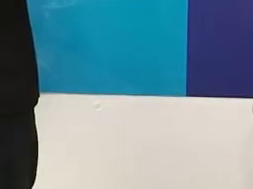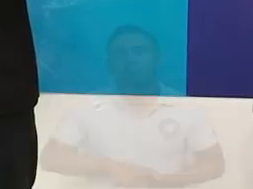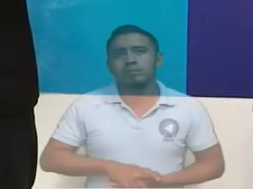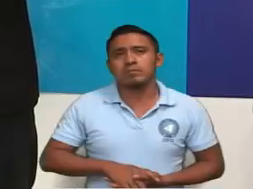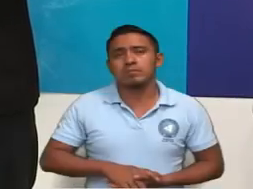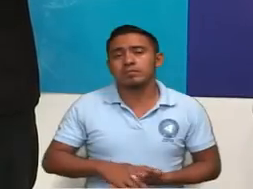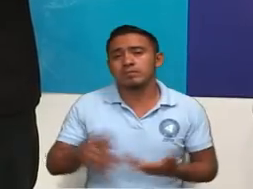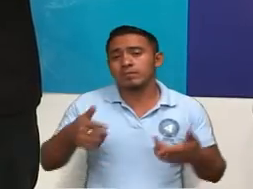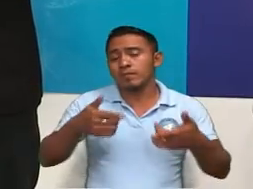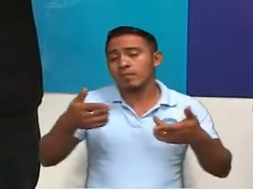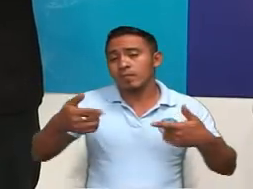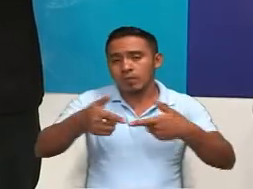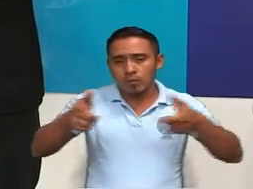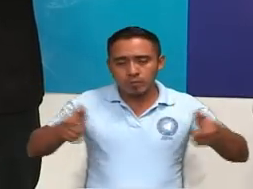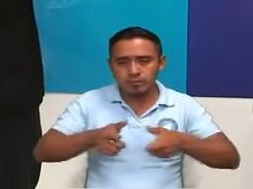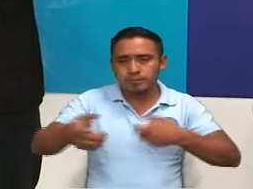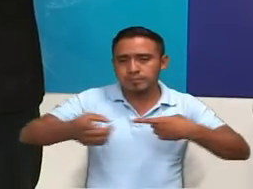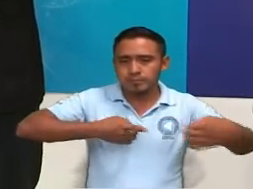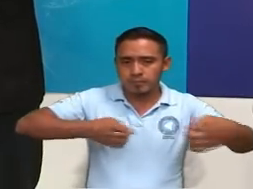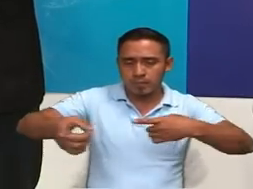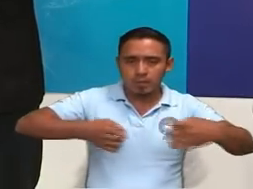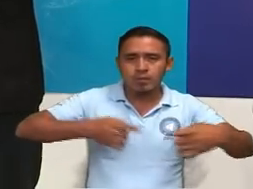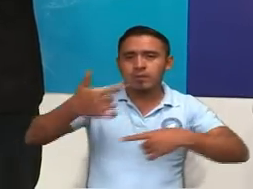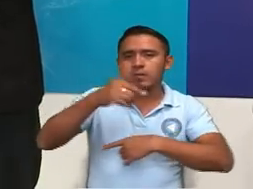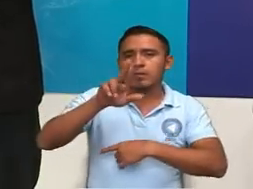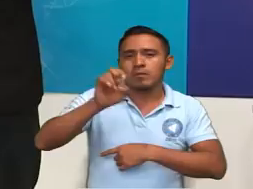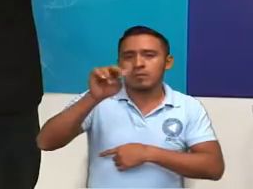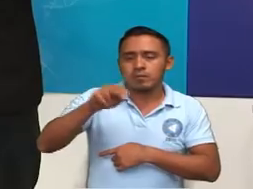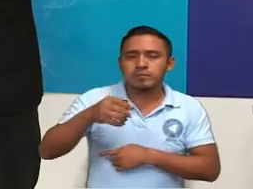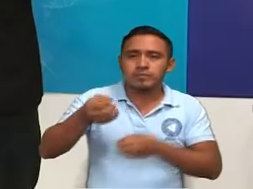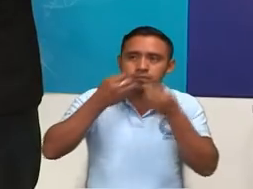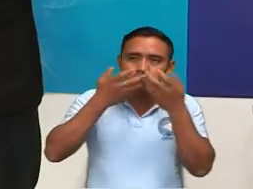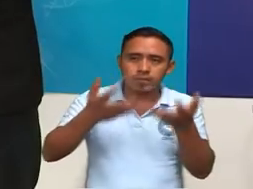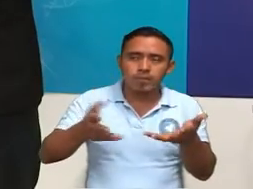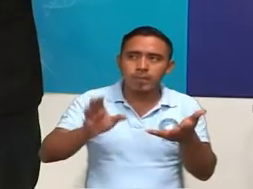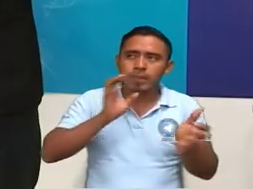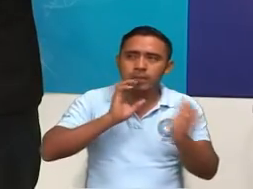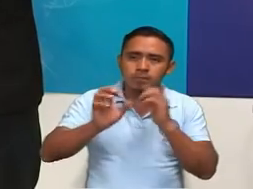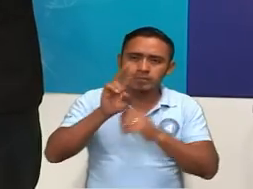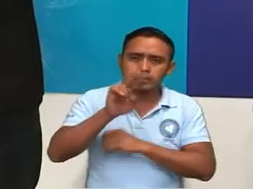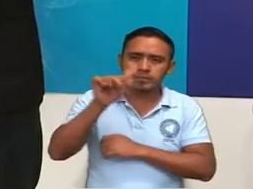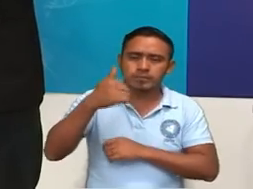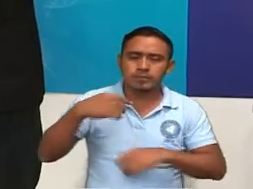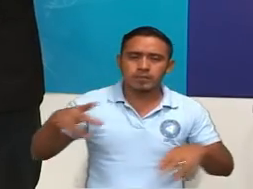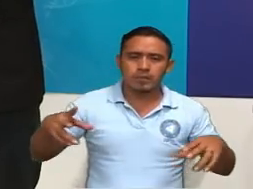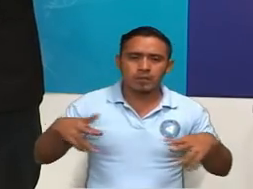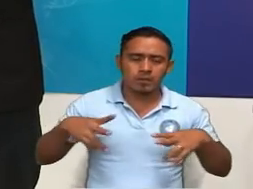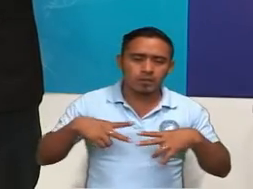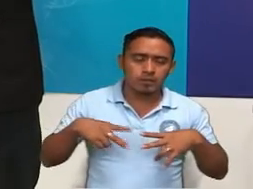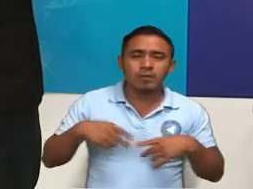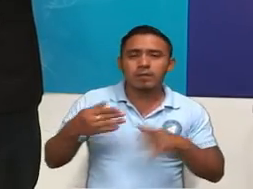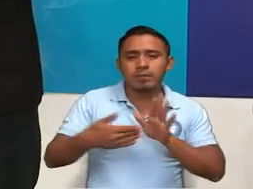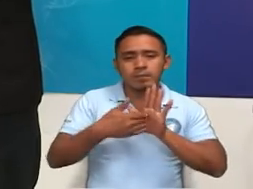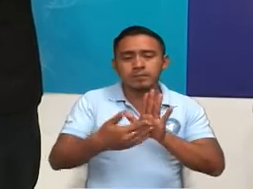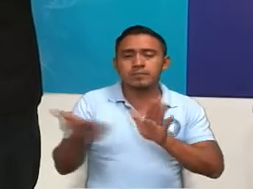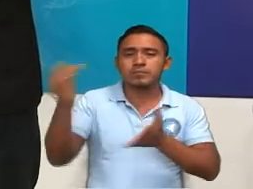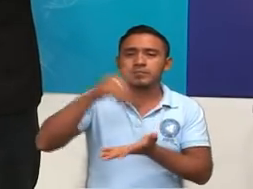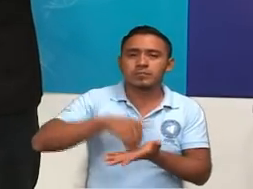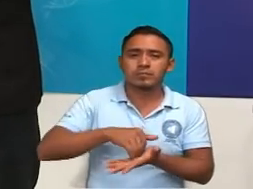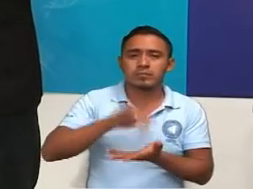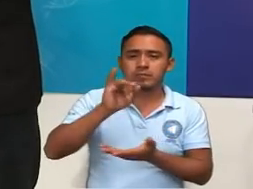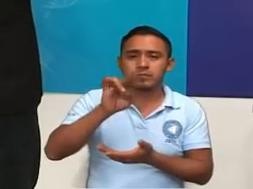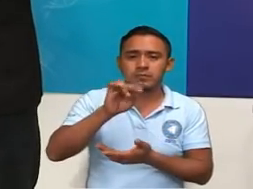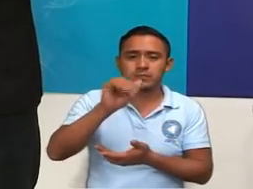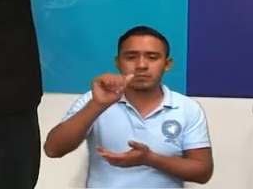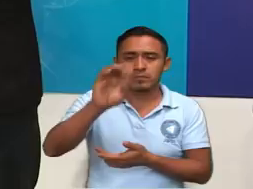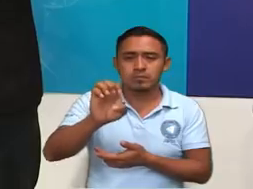La delegación del Gobierno de Reconciliación y Unidad Nacional brindó un comunicado este 26 de abril al presentarse nuevamente el